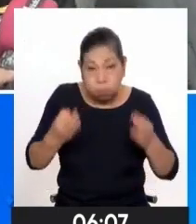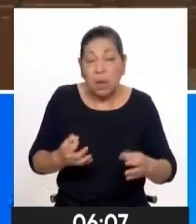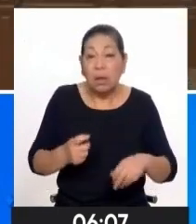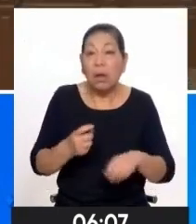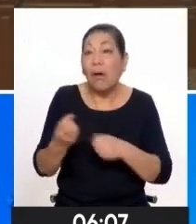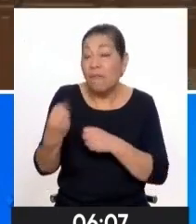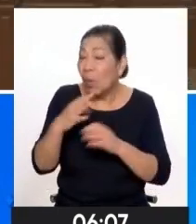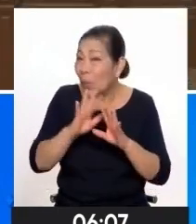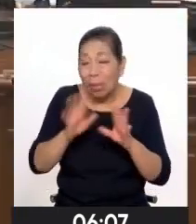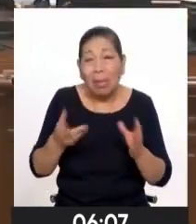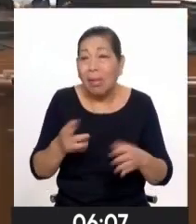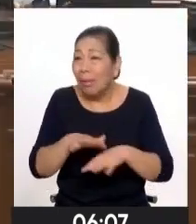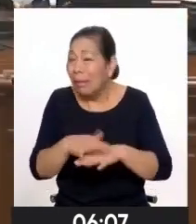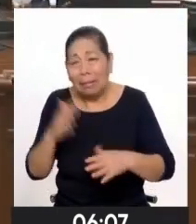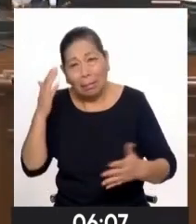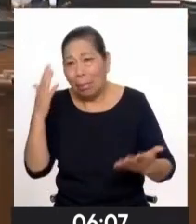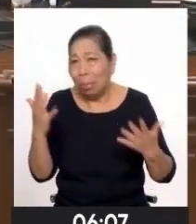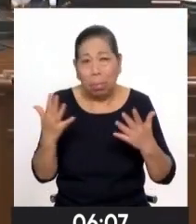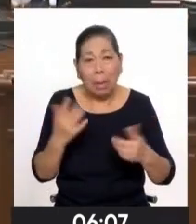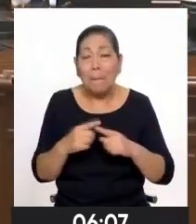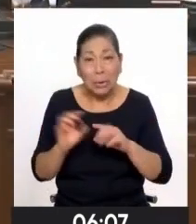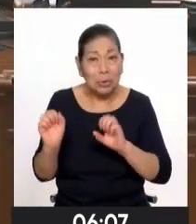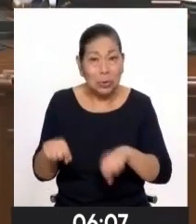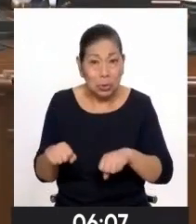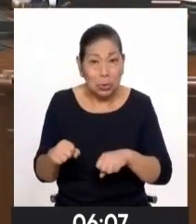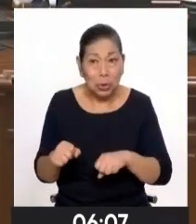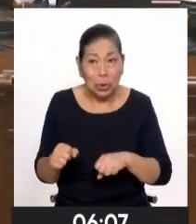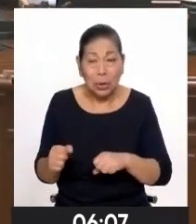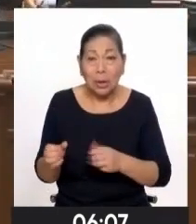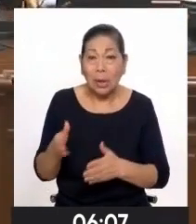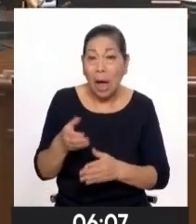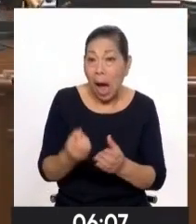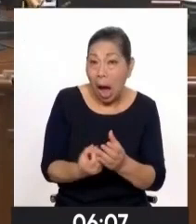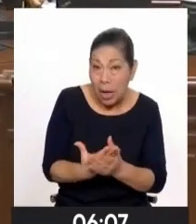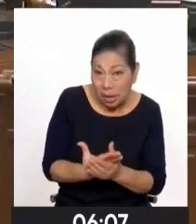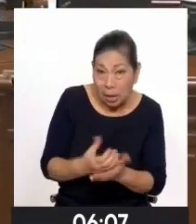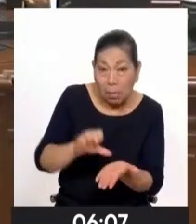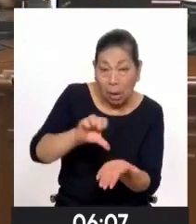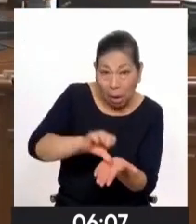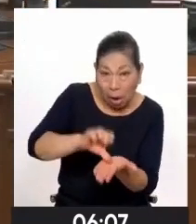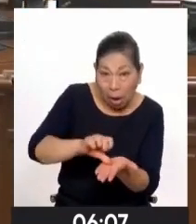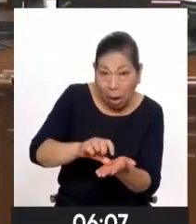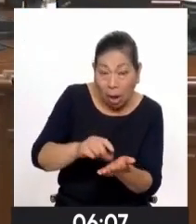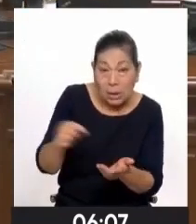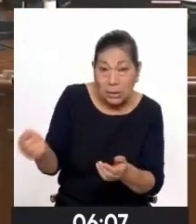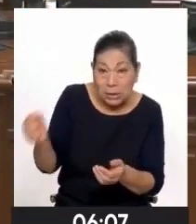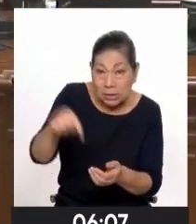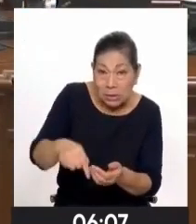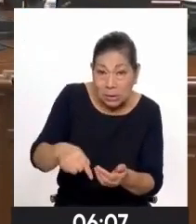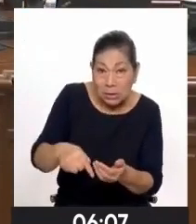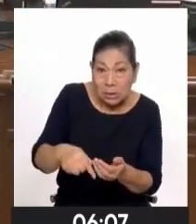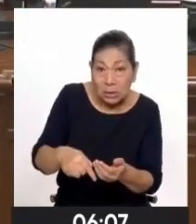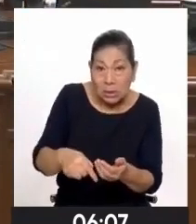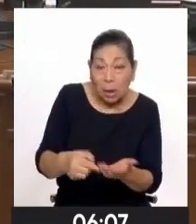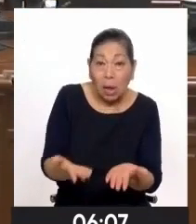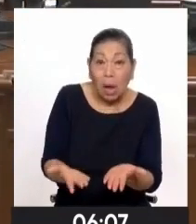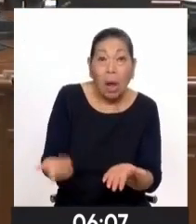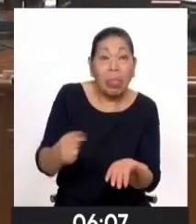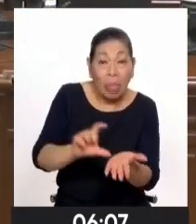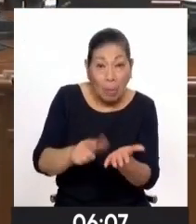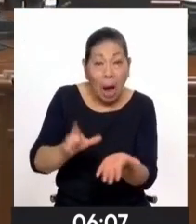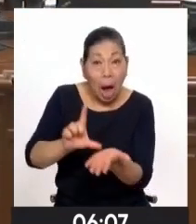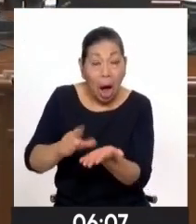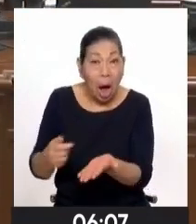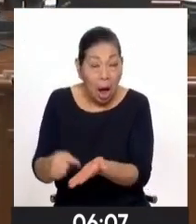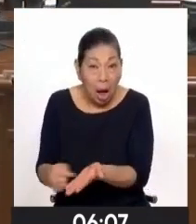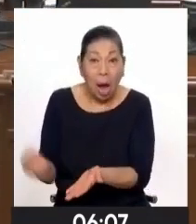la carrera política de Nano guerra García empezó a tomar relevancia cuando intentó postular a la presidencia con fuerza social en 2011